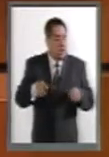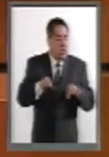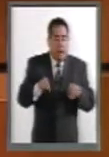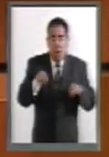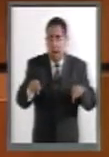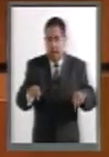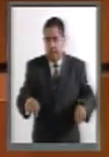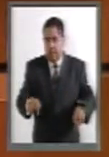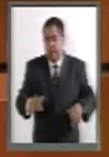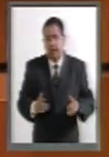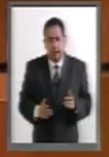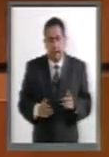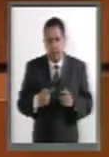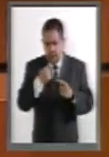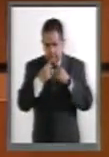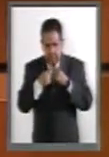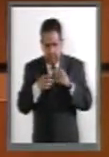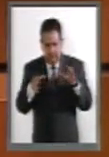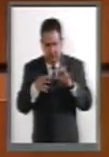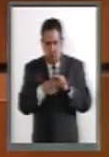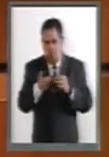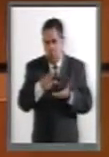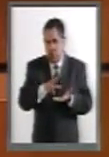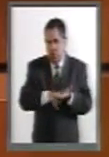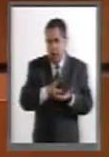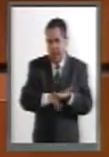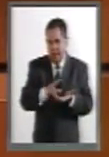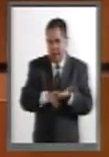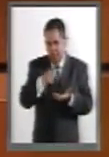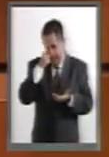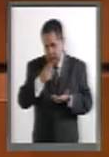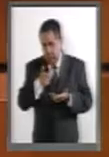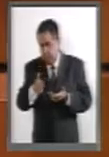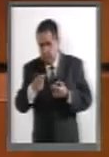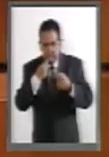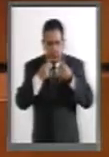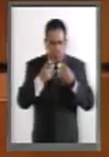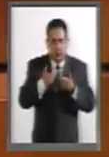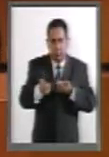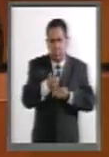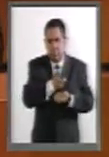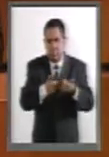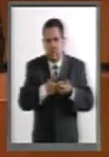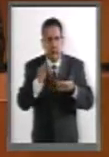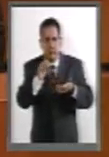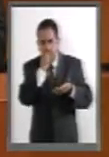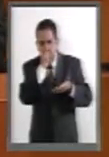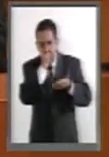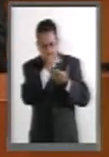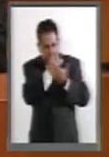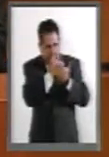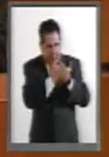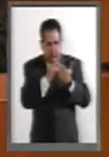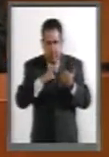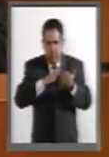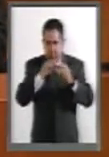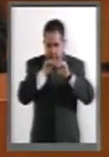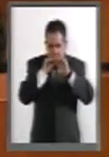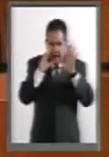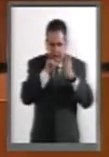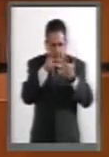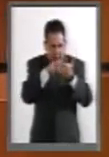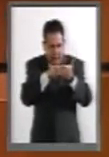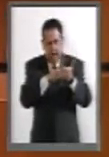controversia. Así quedará acotada la cuantía a aquellas acciones en las cuales no se demande una cantidad